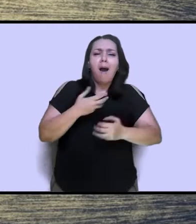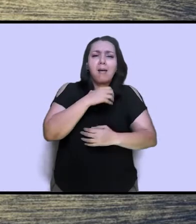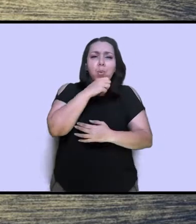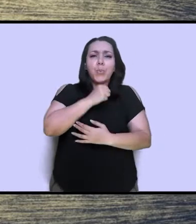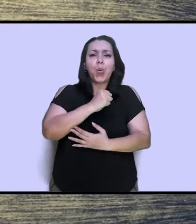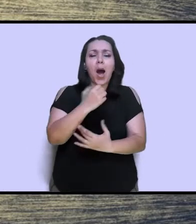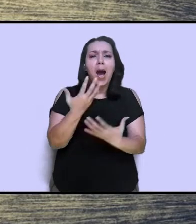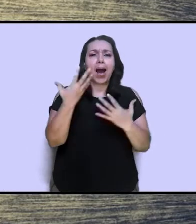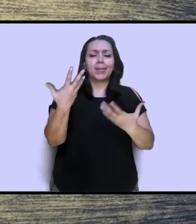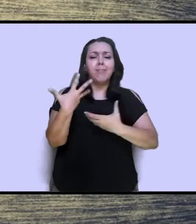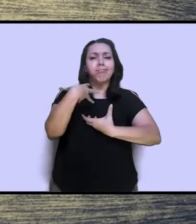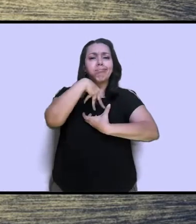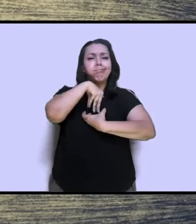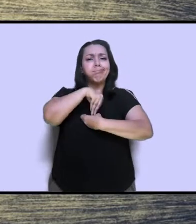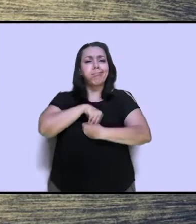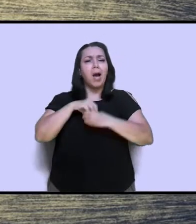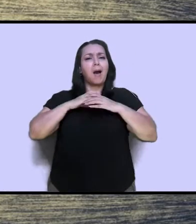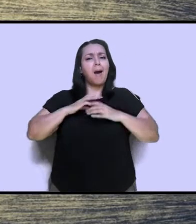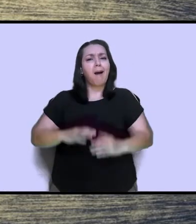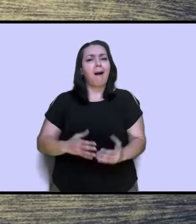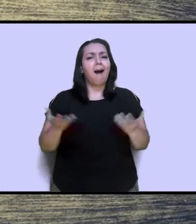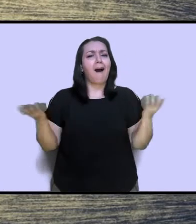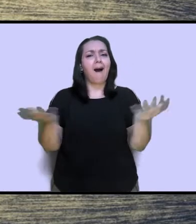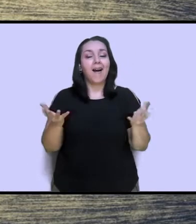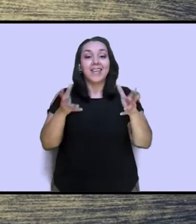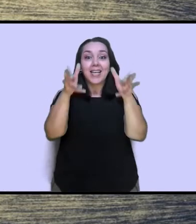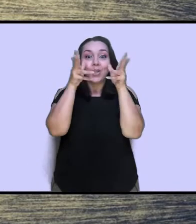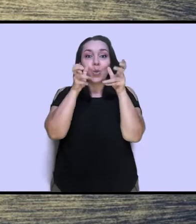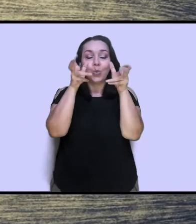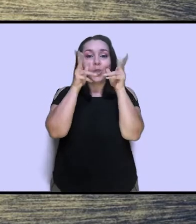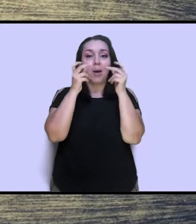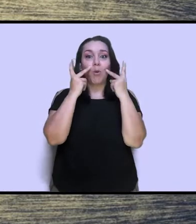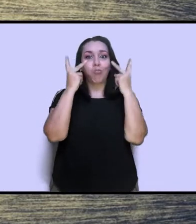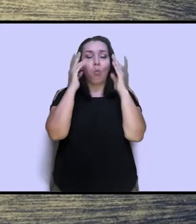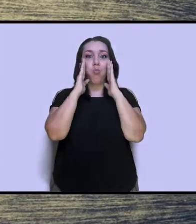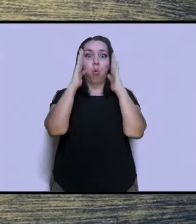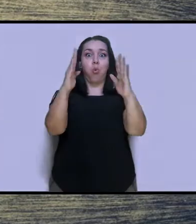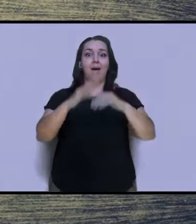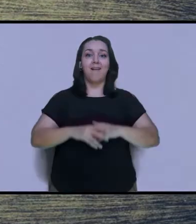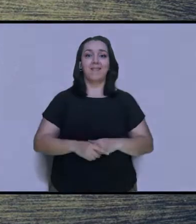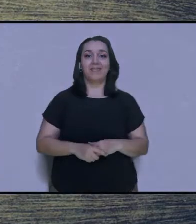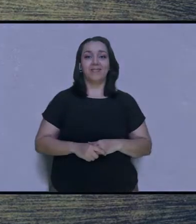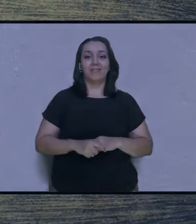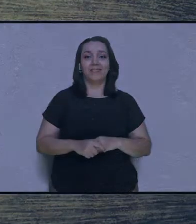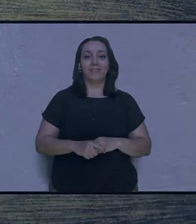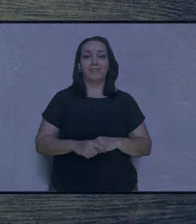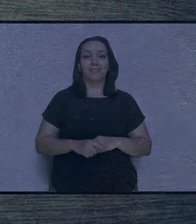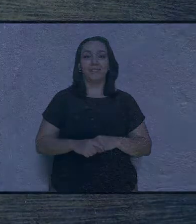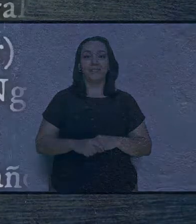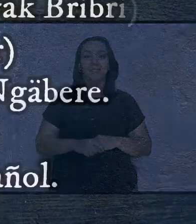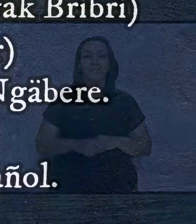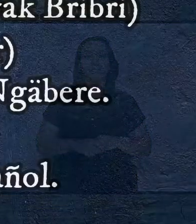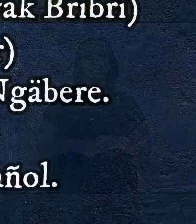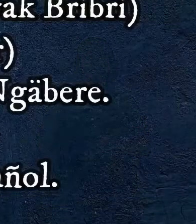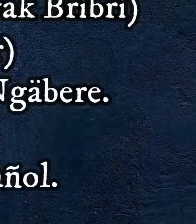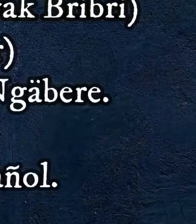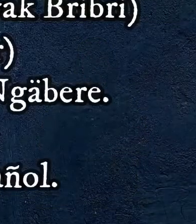de lo que todos llevamos en nuestro ser. Escuchemos y veamos con atención.